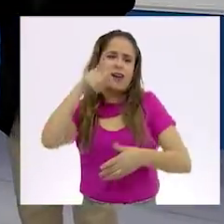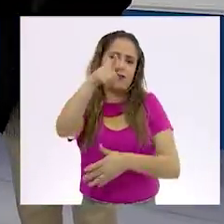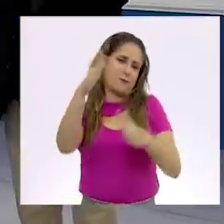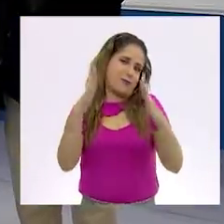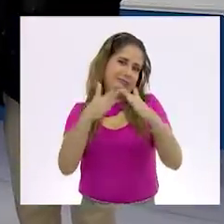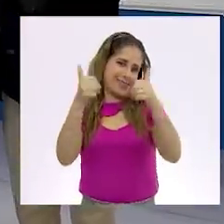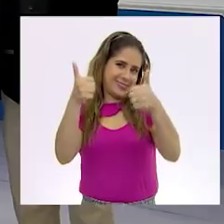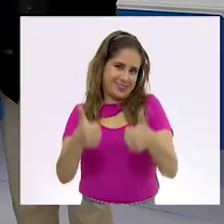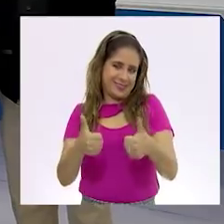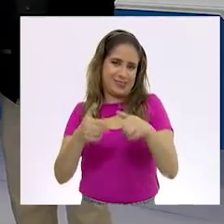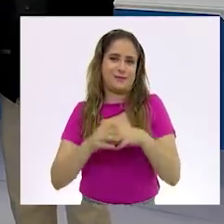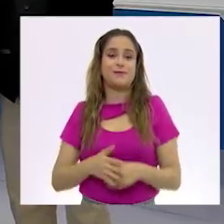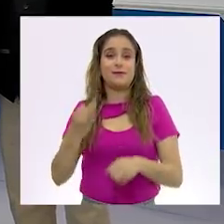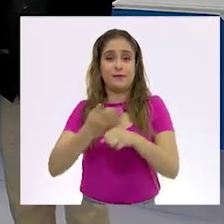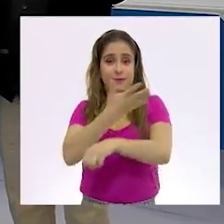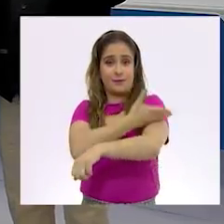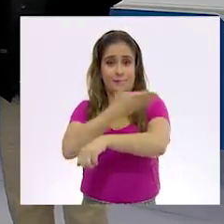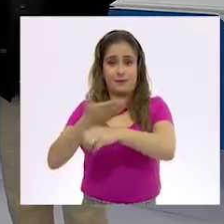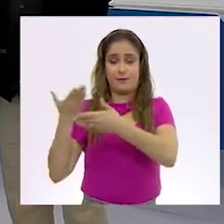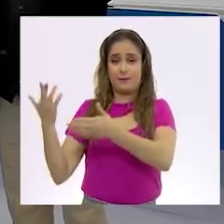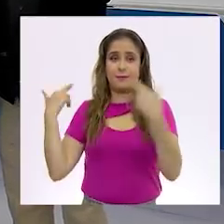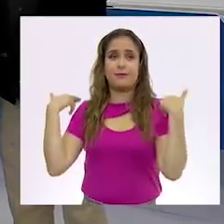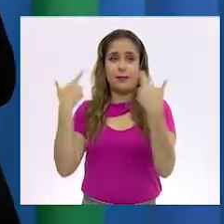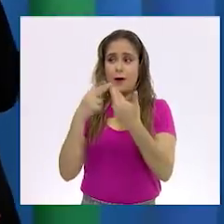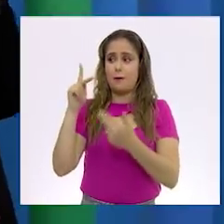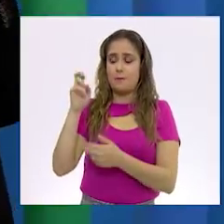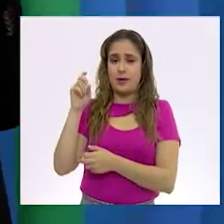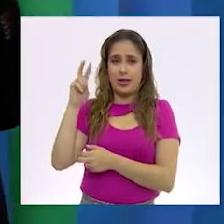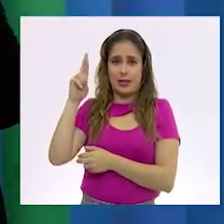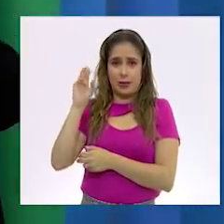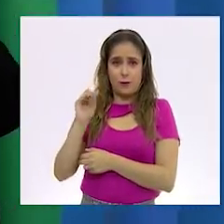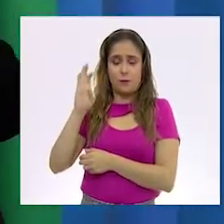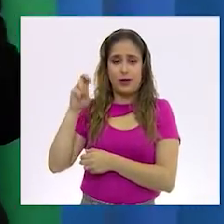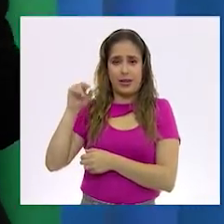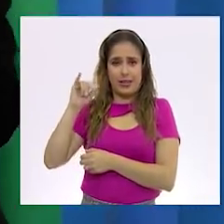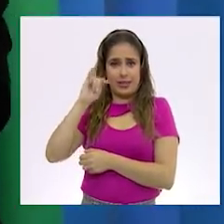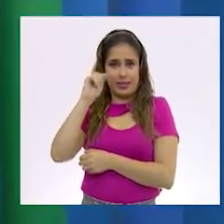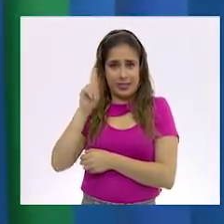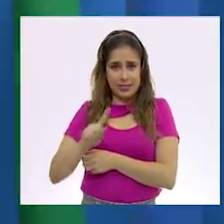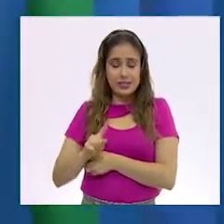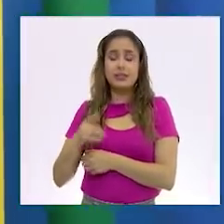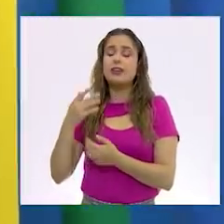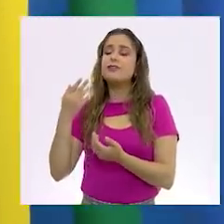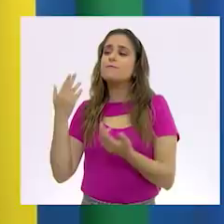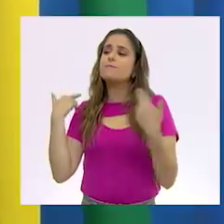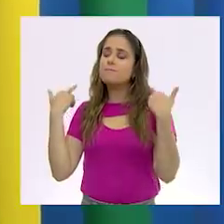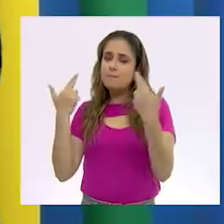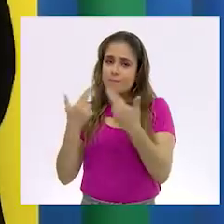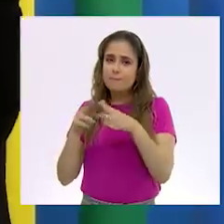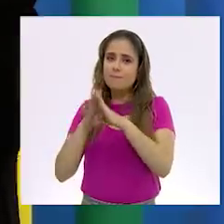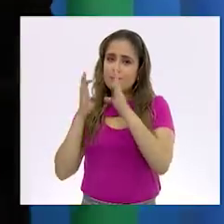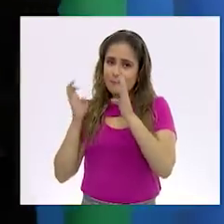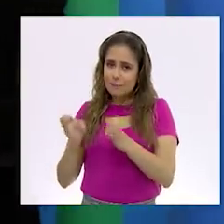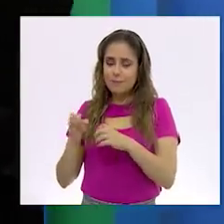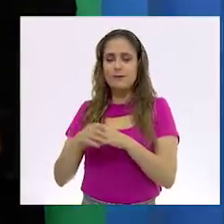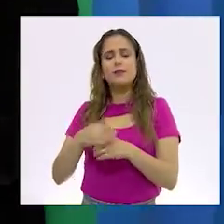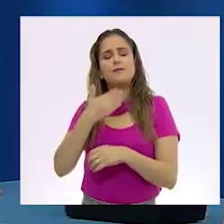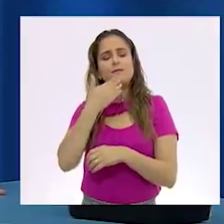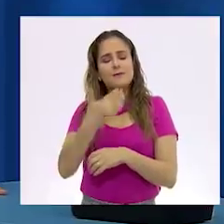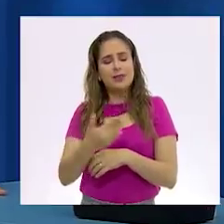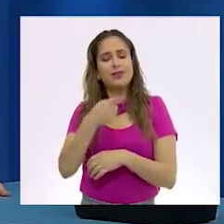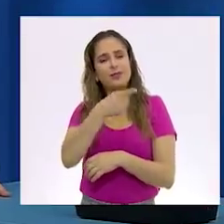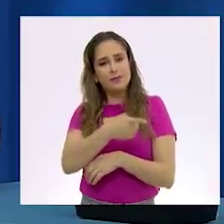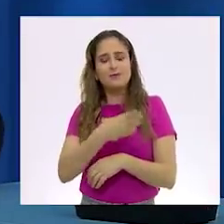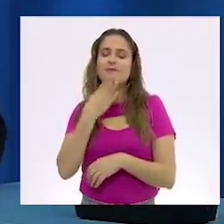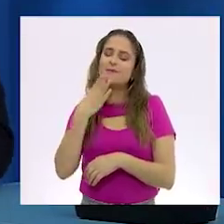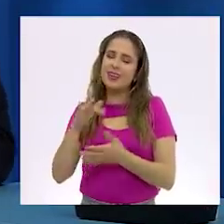Y el día de hoy nos acompaña el profesor Pedro Fabián Benítez. Profesor, bienvenido, ¿cómo está? Muy bien, ¿y tú? Muy bien, muchas gracias